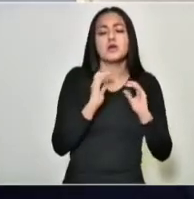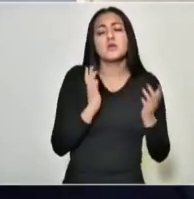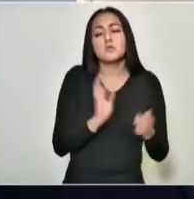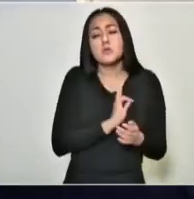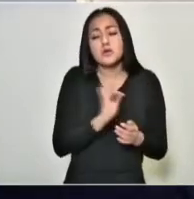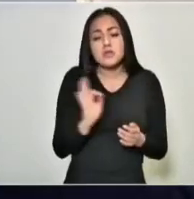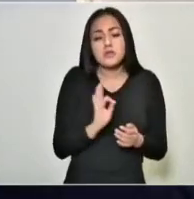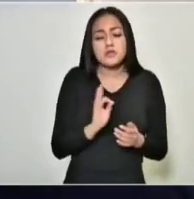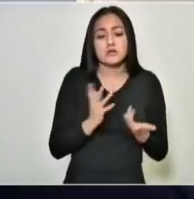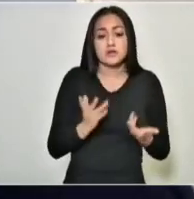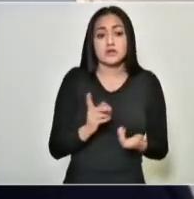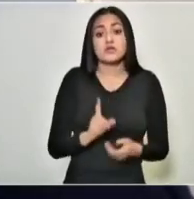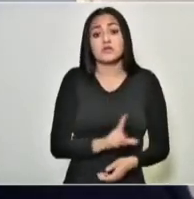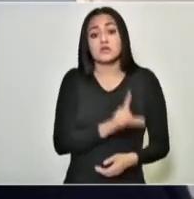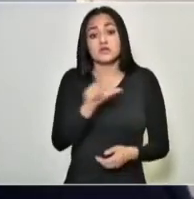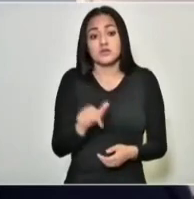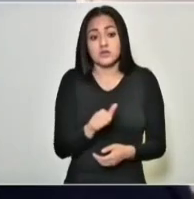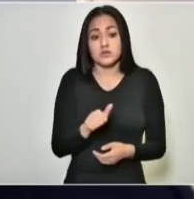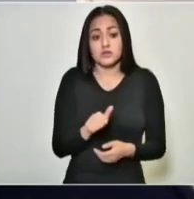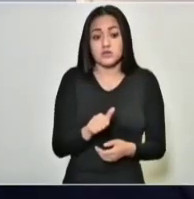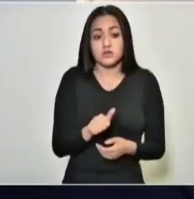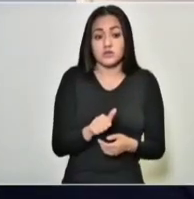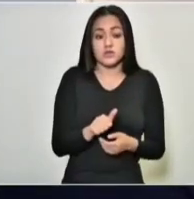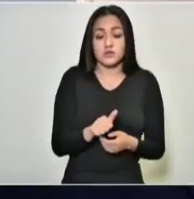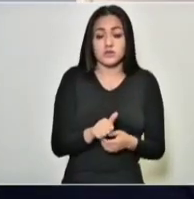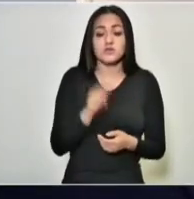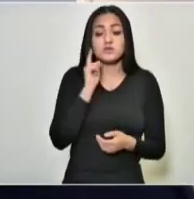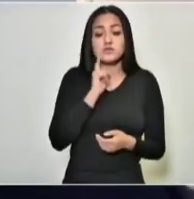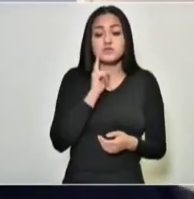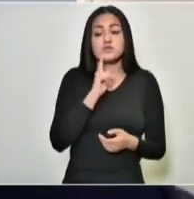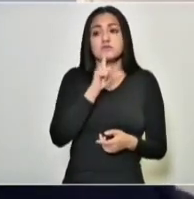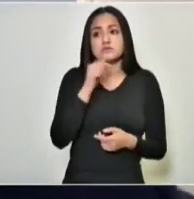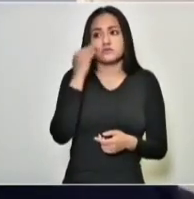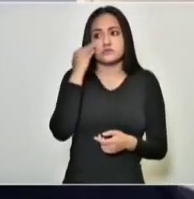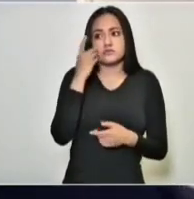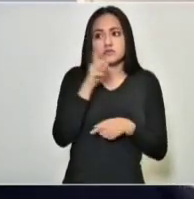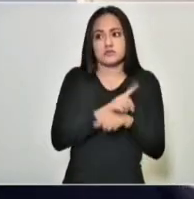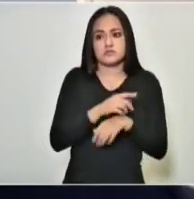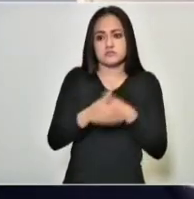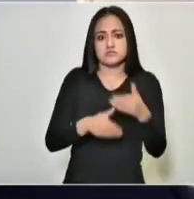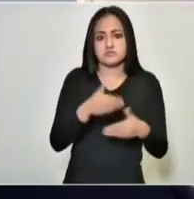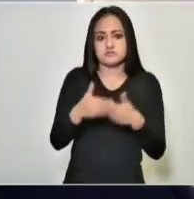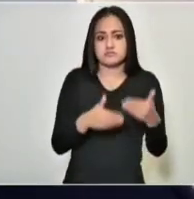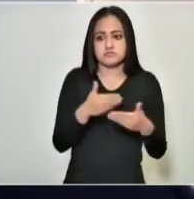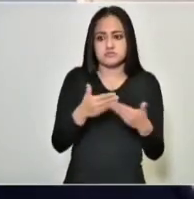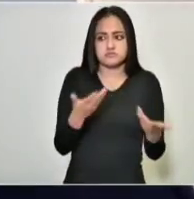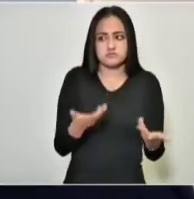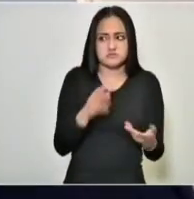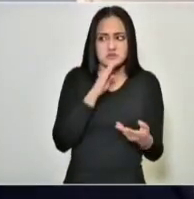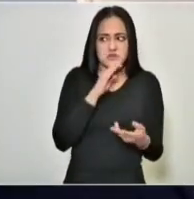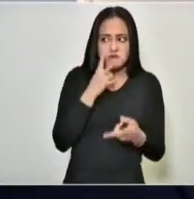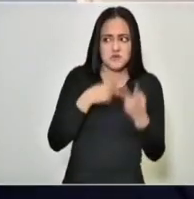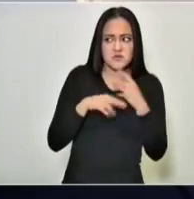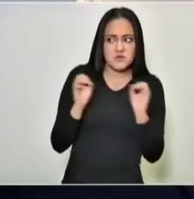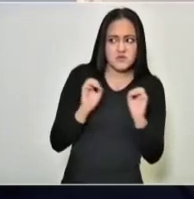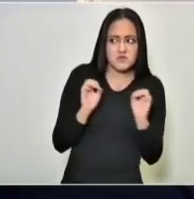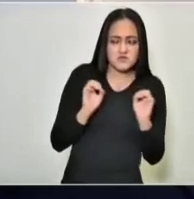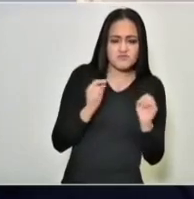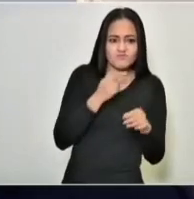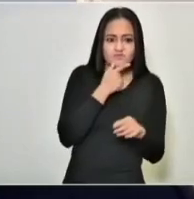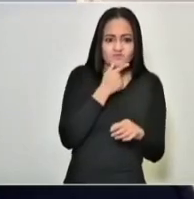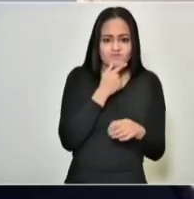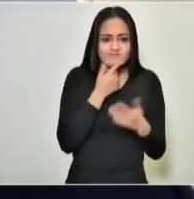temporalmente y pues bueno, ya la vecina pasaron varios días. Al no regresar la mamá de